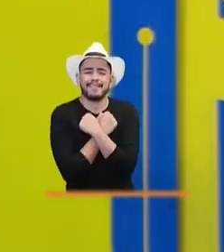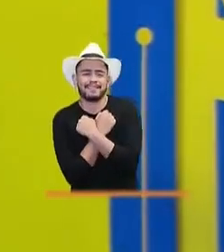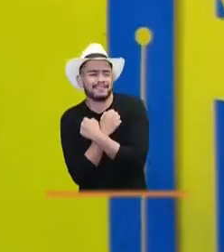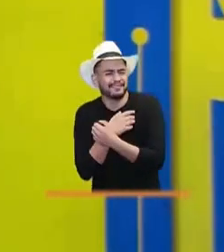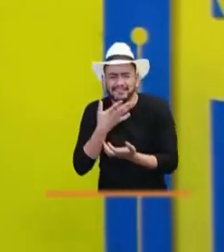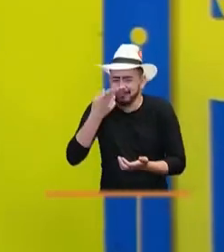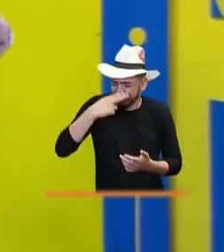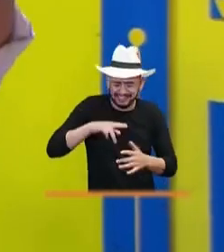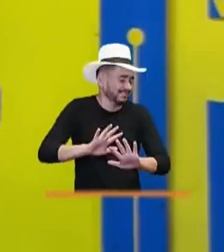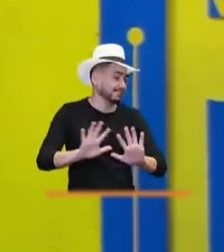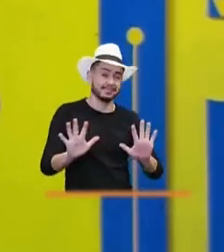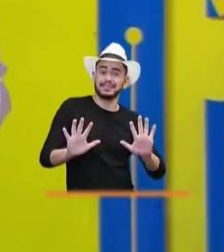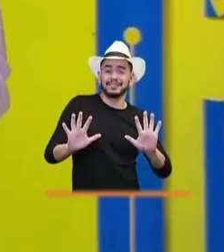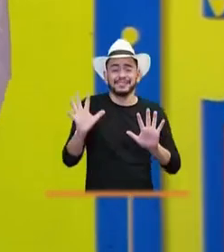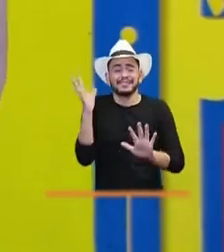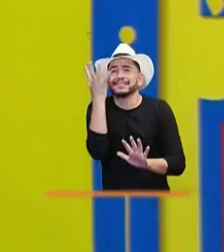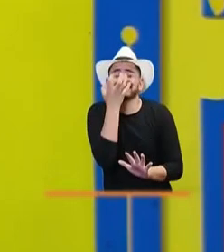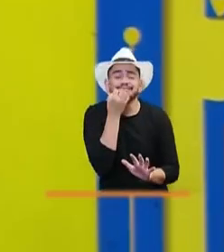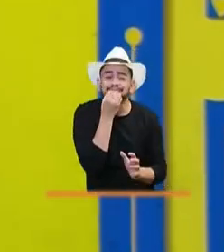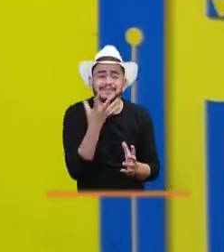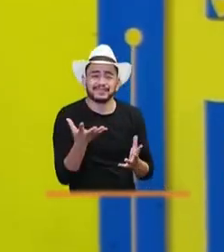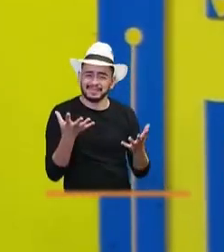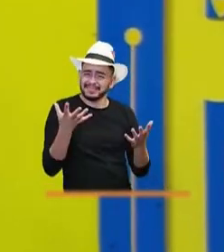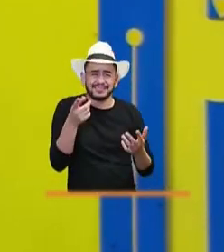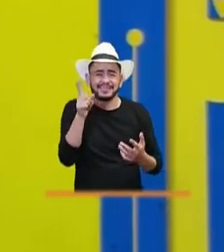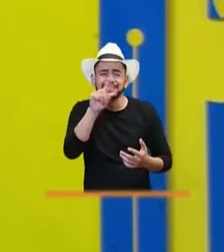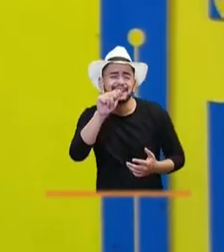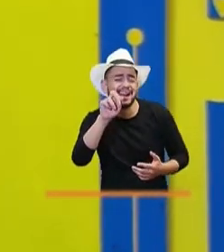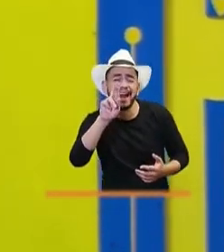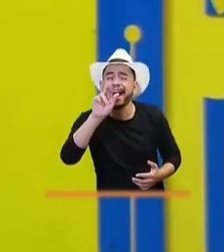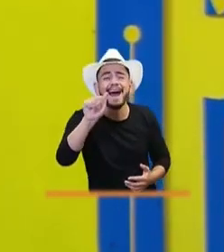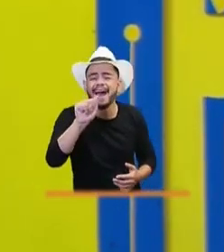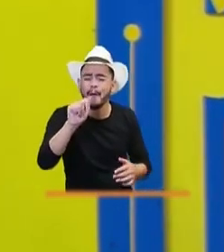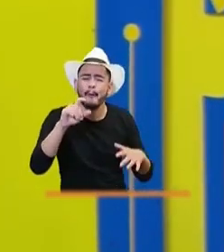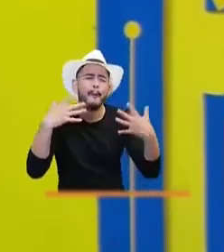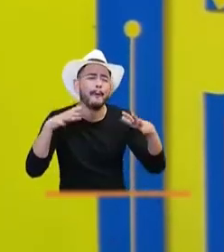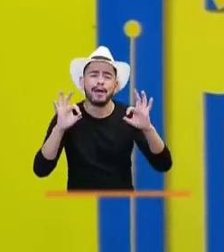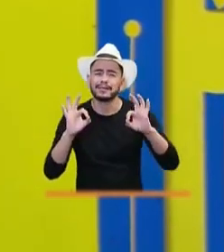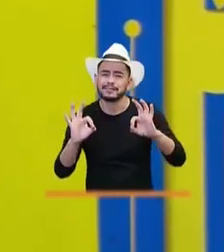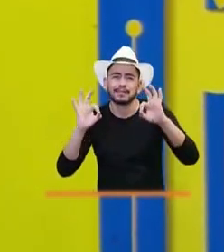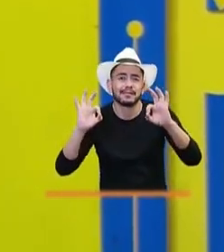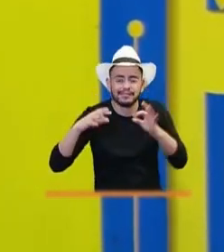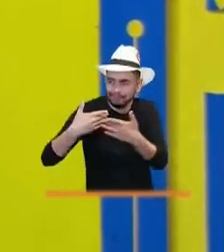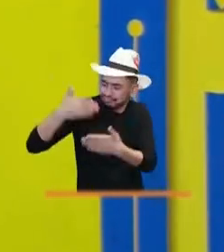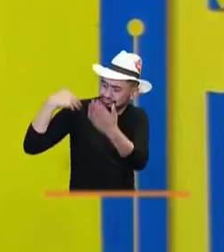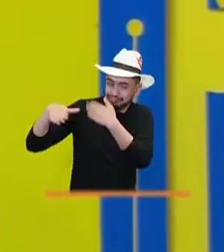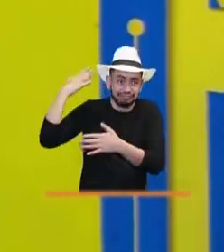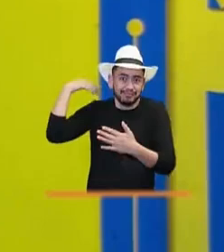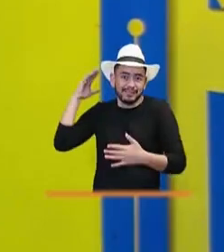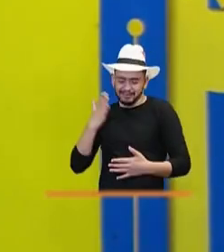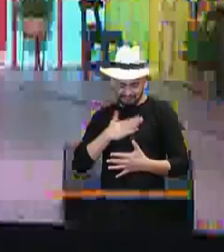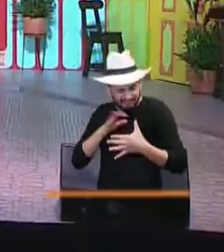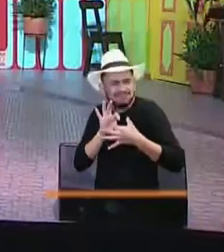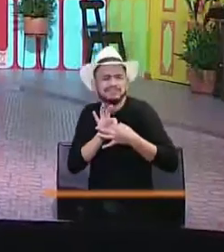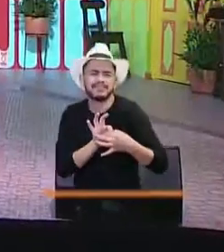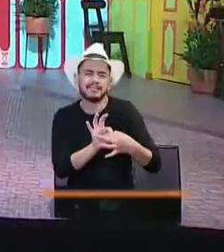es la Sarita bonita, o el que tenía Bolívar cuando amaba a